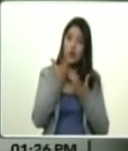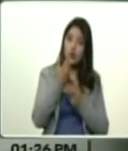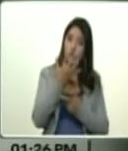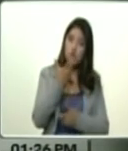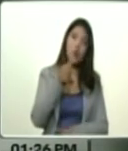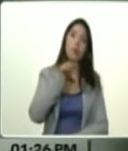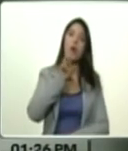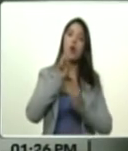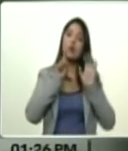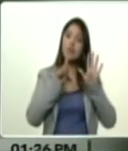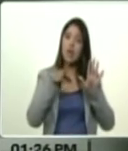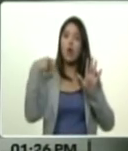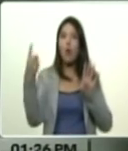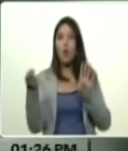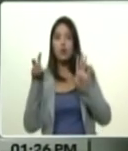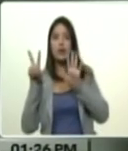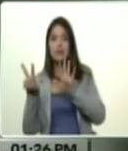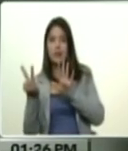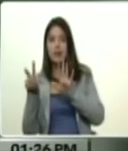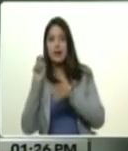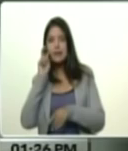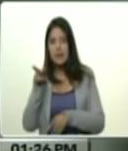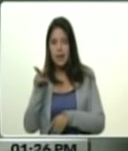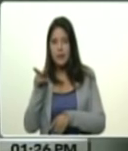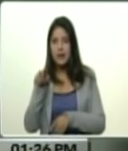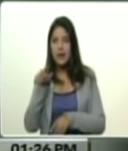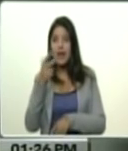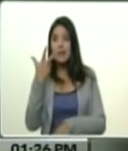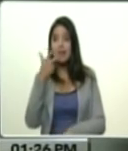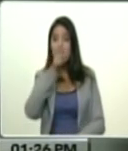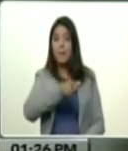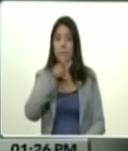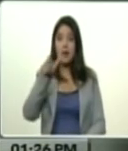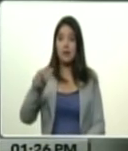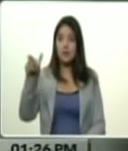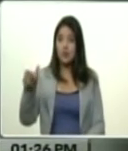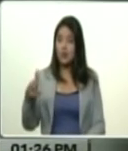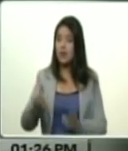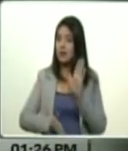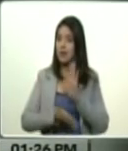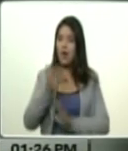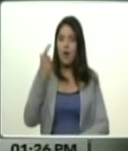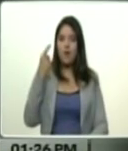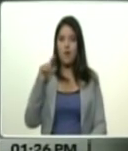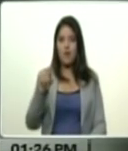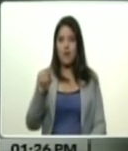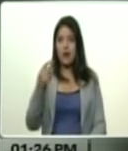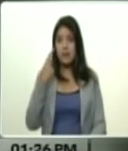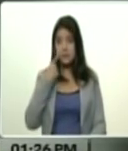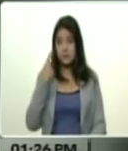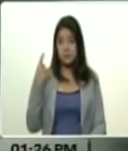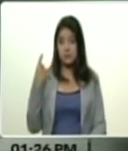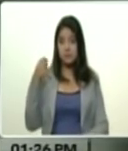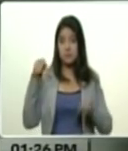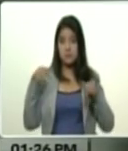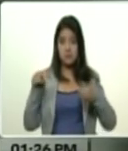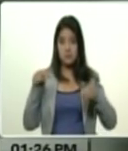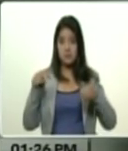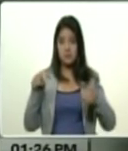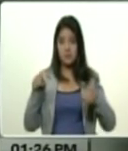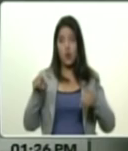con el número 7, donde se ve la salida de las tres personas del grupo que cometió el delito. Aquí va el autor material y